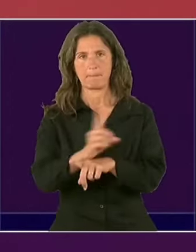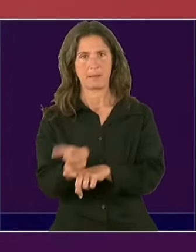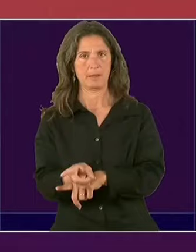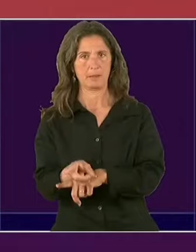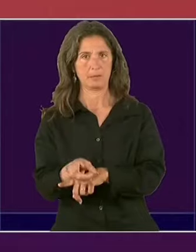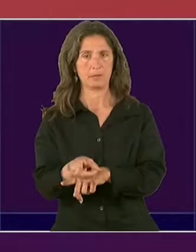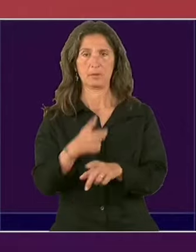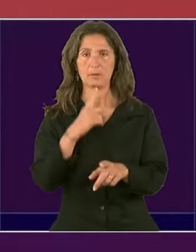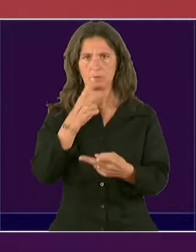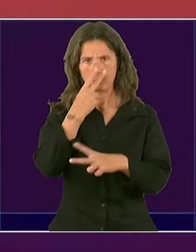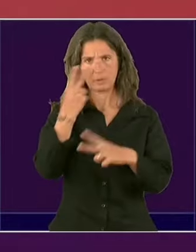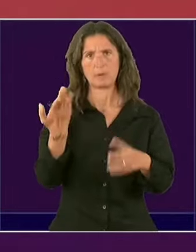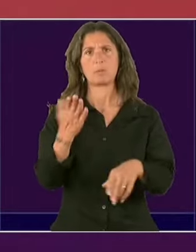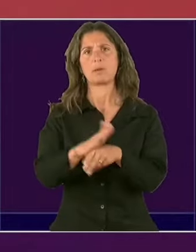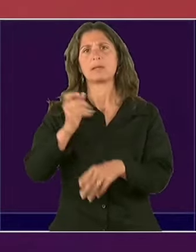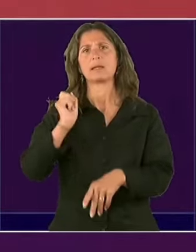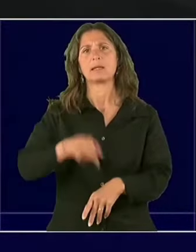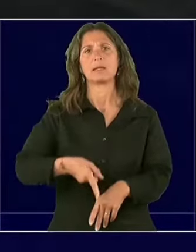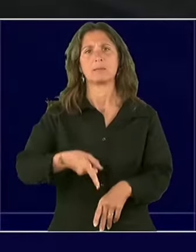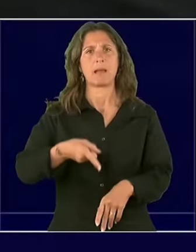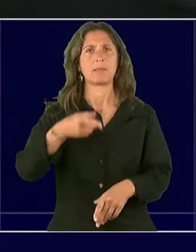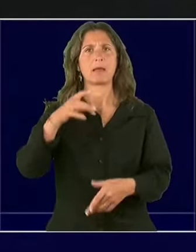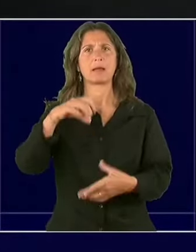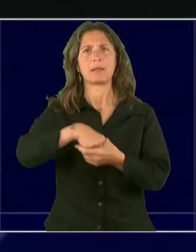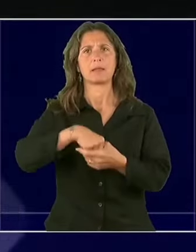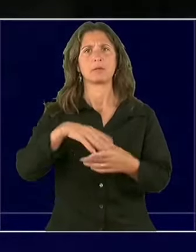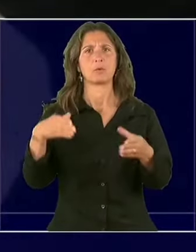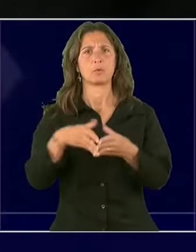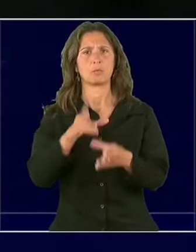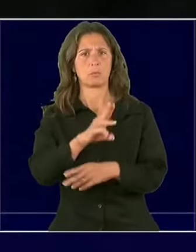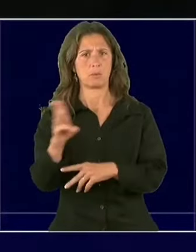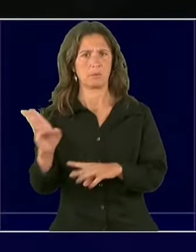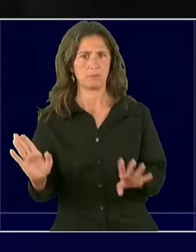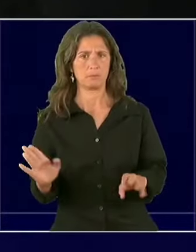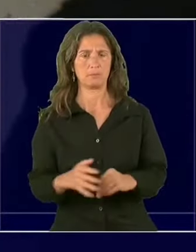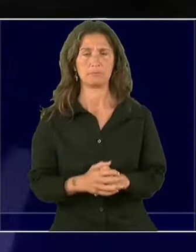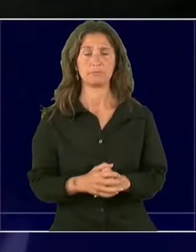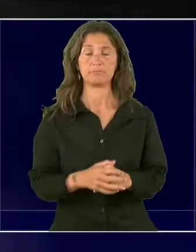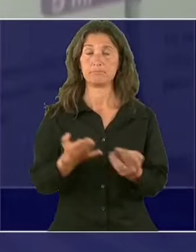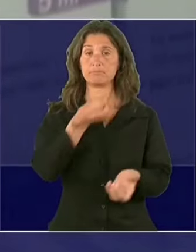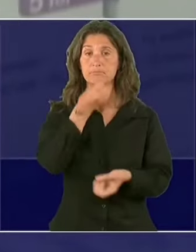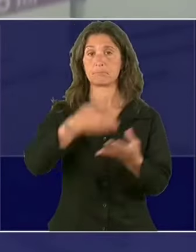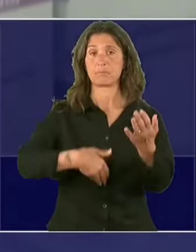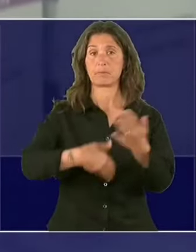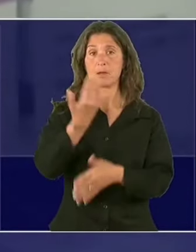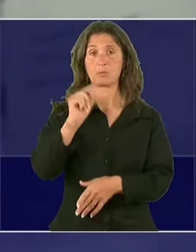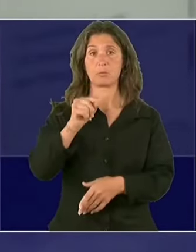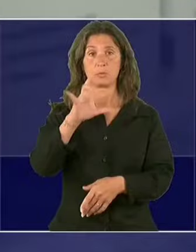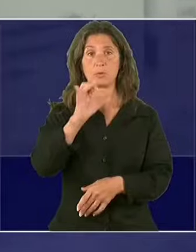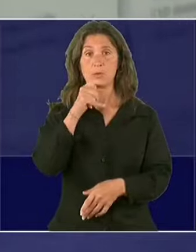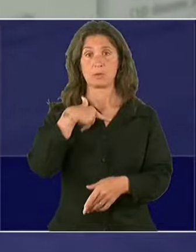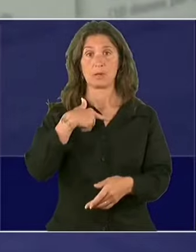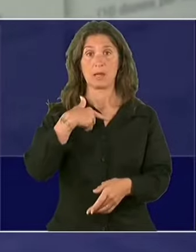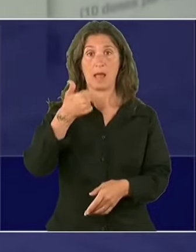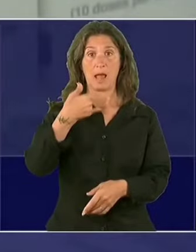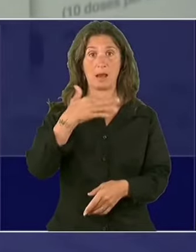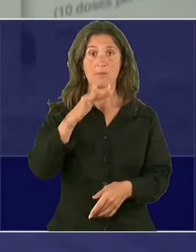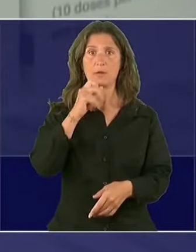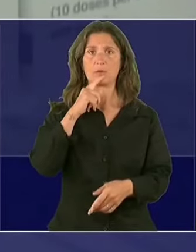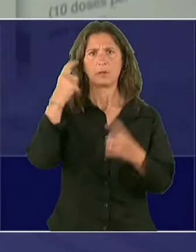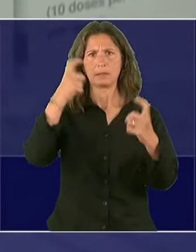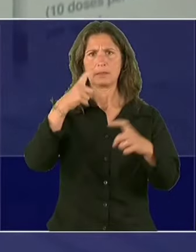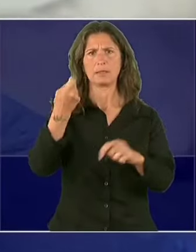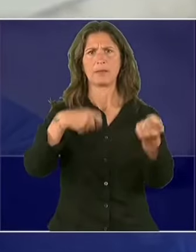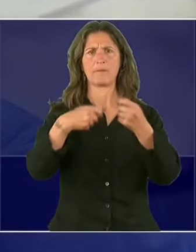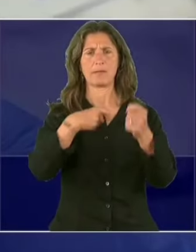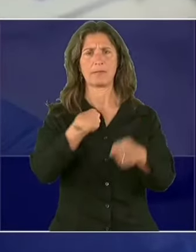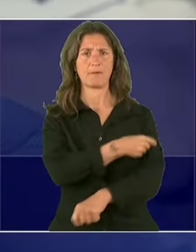manda en el partido popular según el diario.es Alberto González Amador habría tratado de vender vacunas a Costa de Marfil